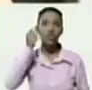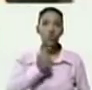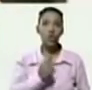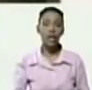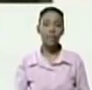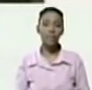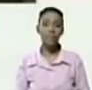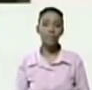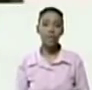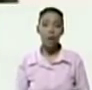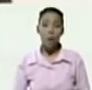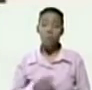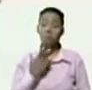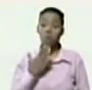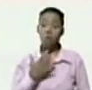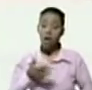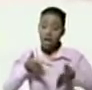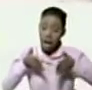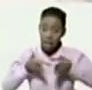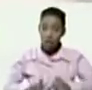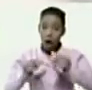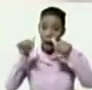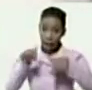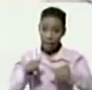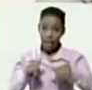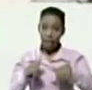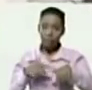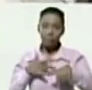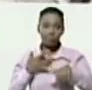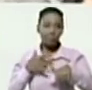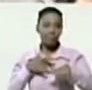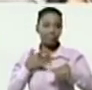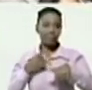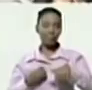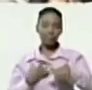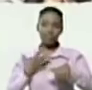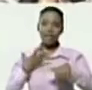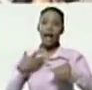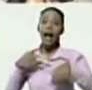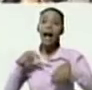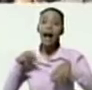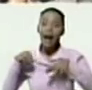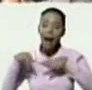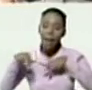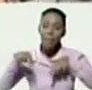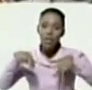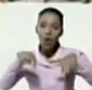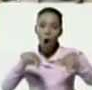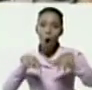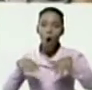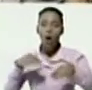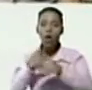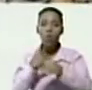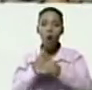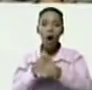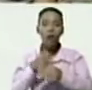Haber nacido donde nació Antonio José, caminar por donde nació, por donde caminó Antonio José.